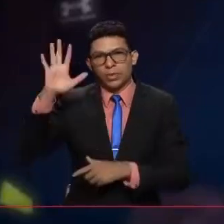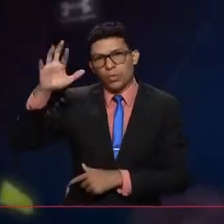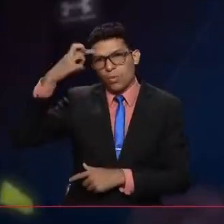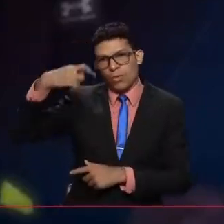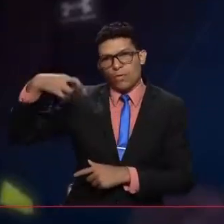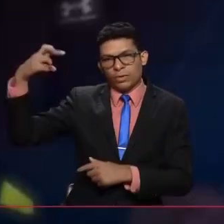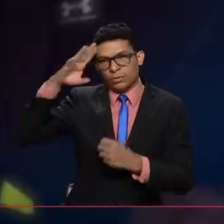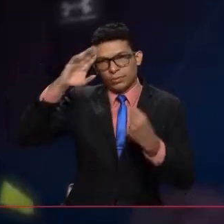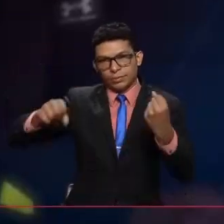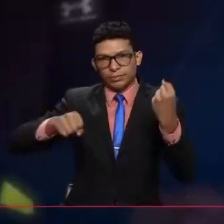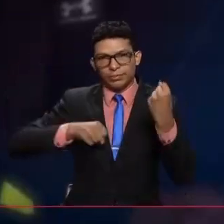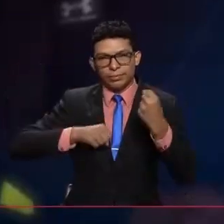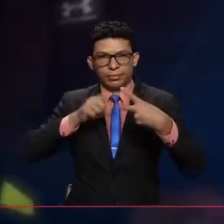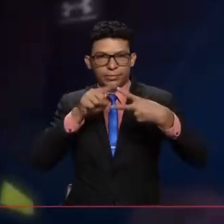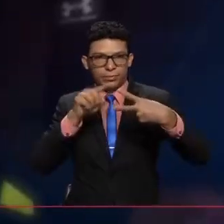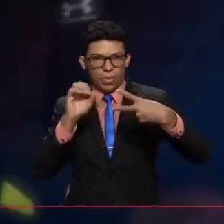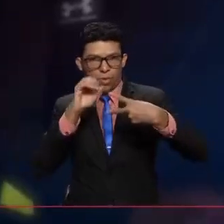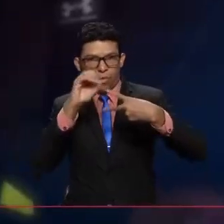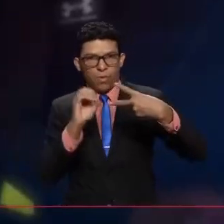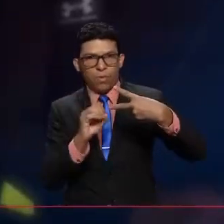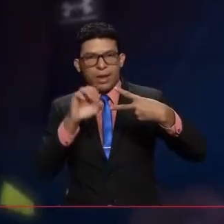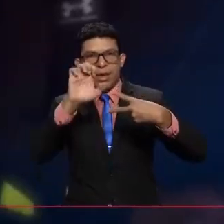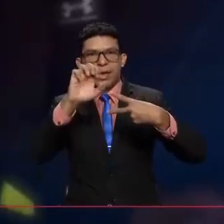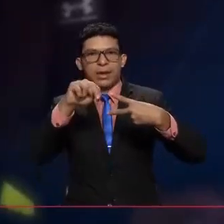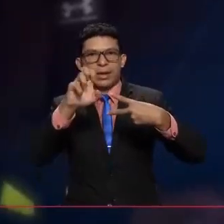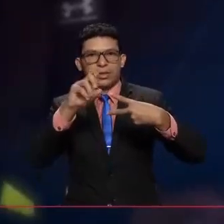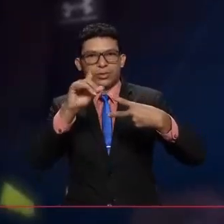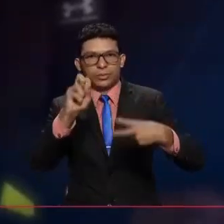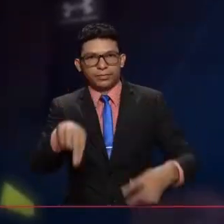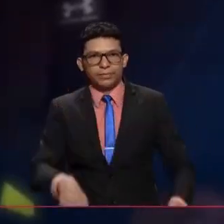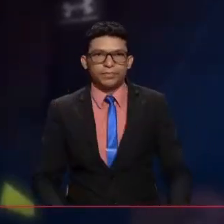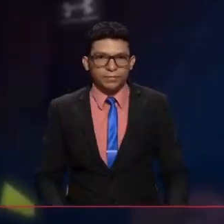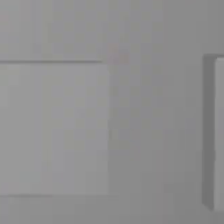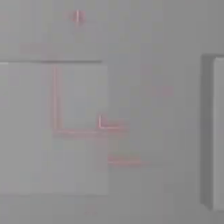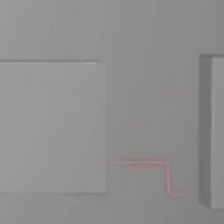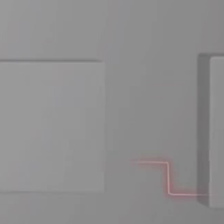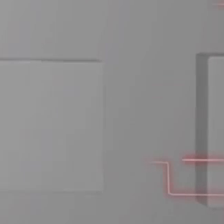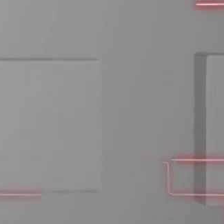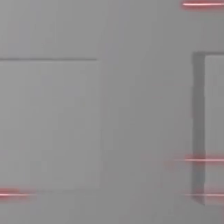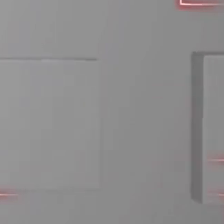Gabriel Vázquez Reina y Edward Paz Pantoja.